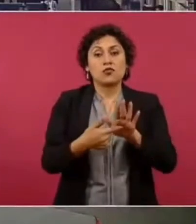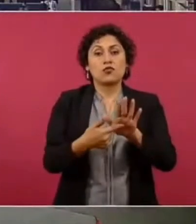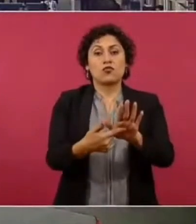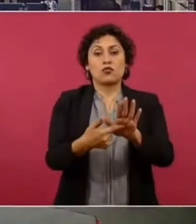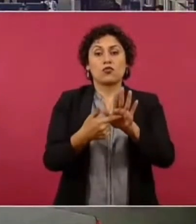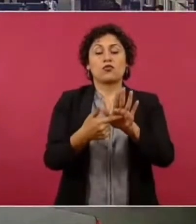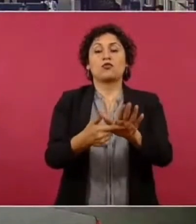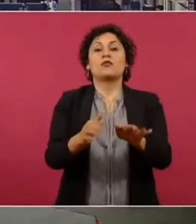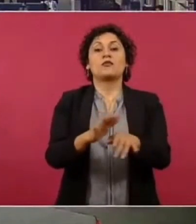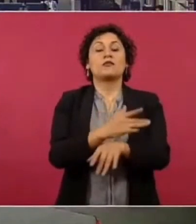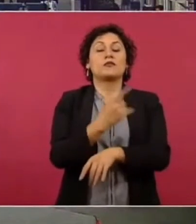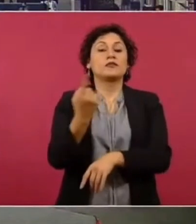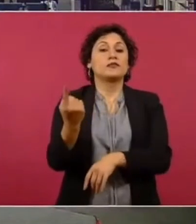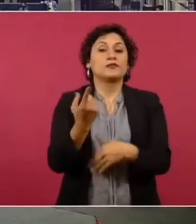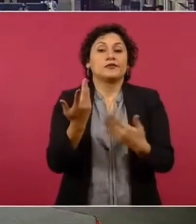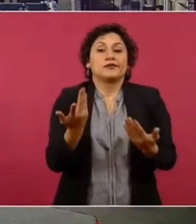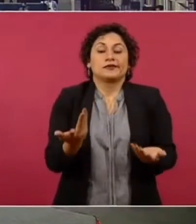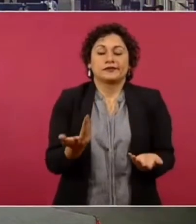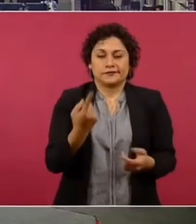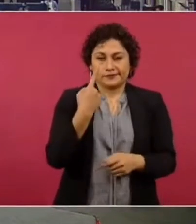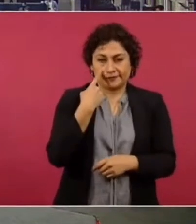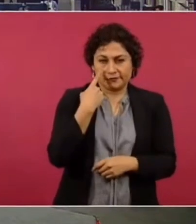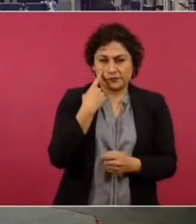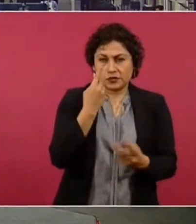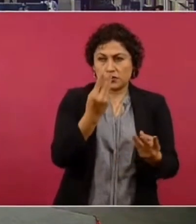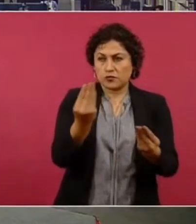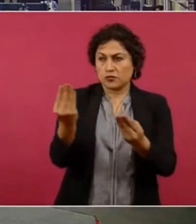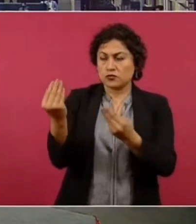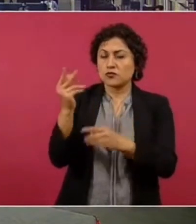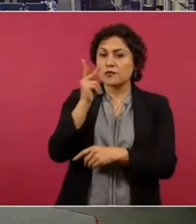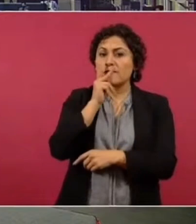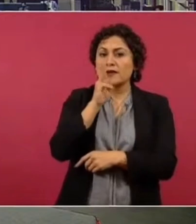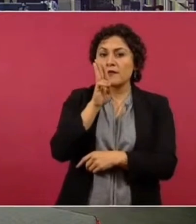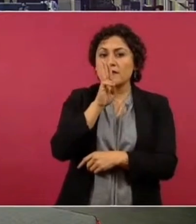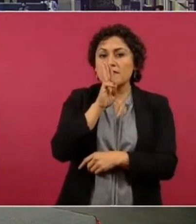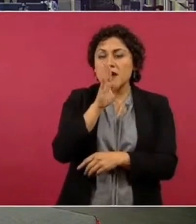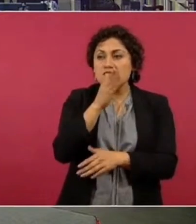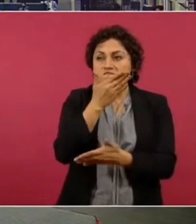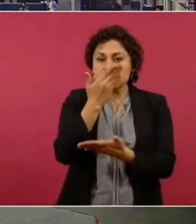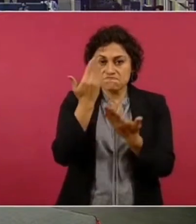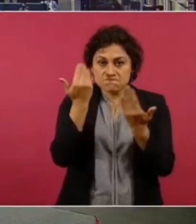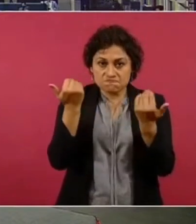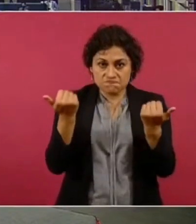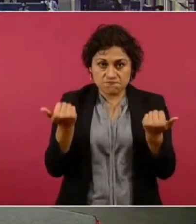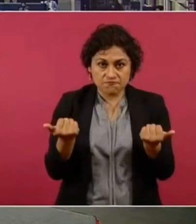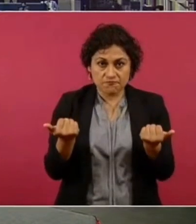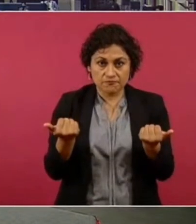porque muchos padres no tienen conocimiento.